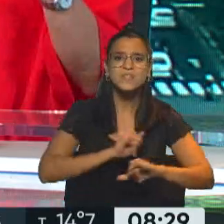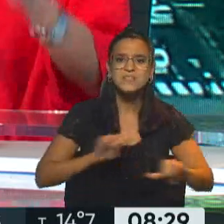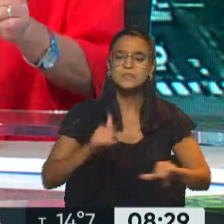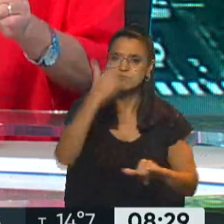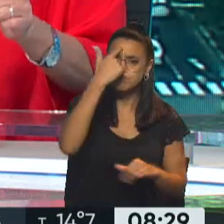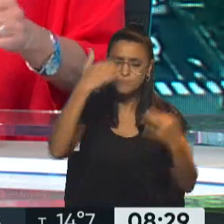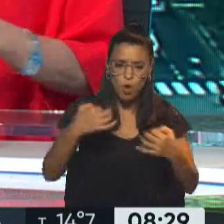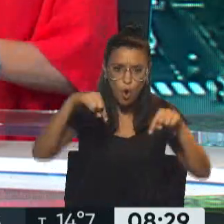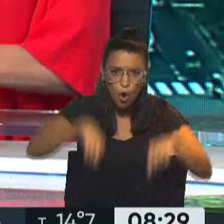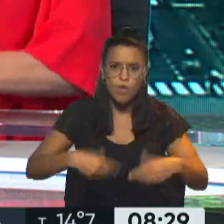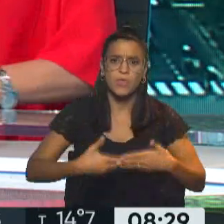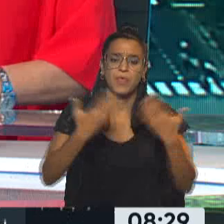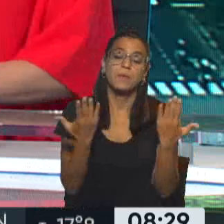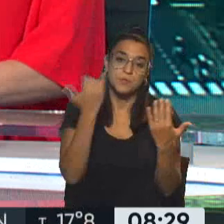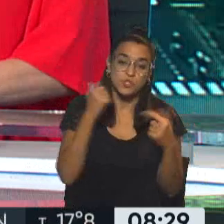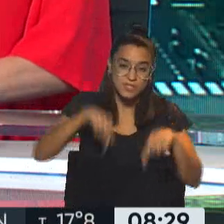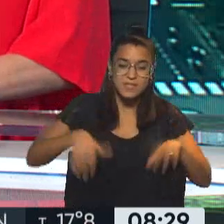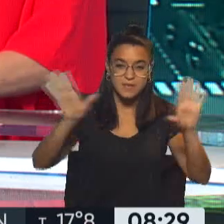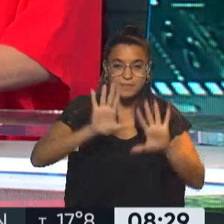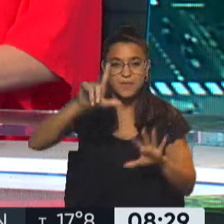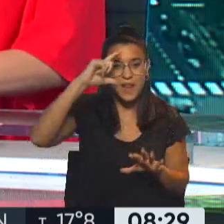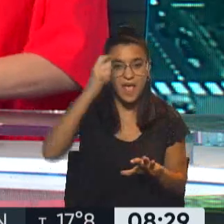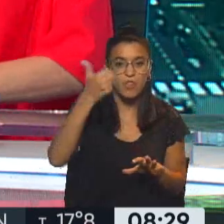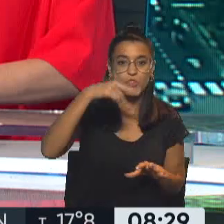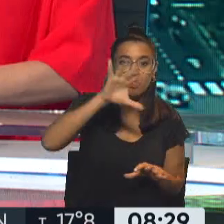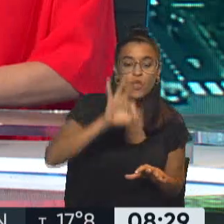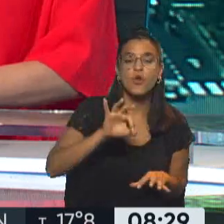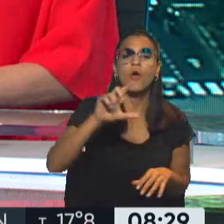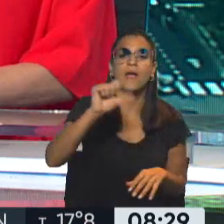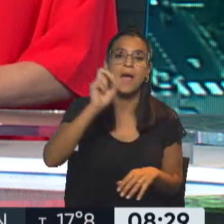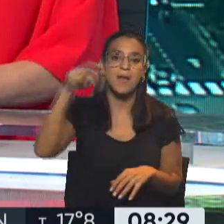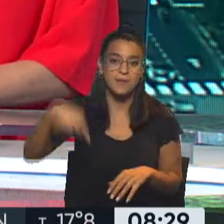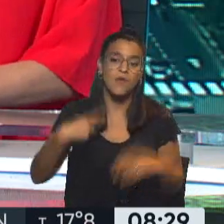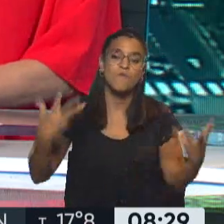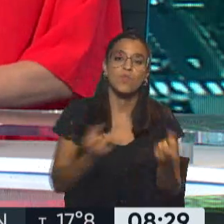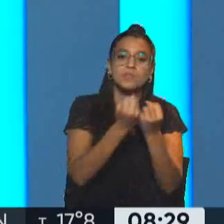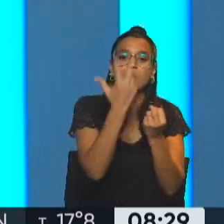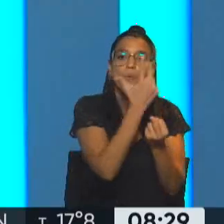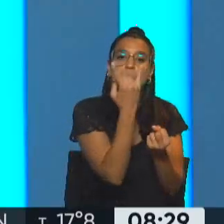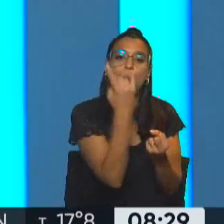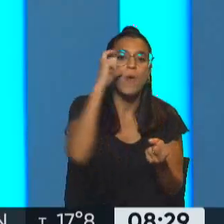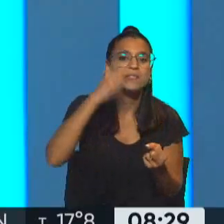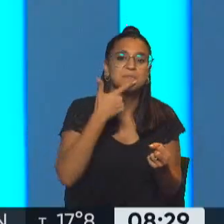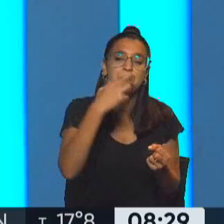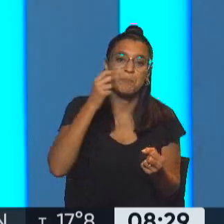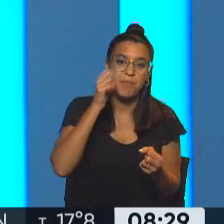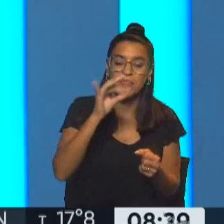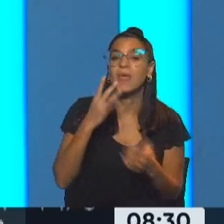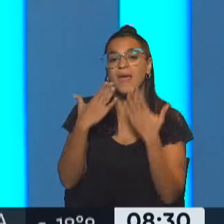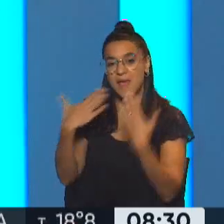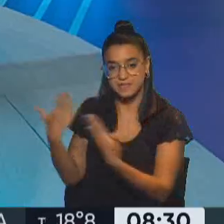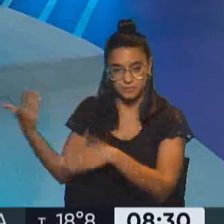porque es el día por eso mismo ya estamos saludando a leandro cahn es el director ejecutivo de la fundación huésped está con nosotros que están muchas gracias por estar